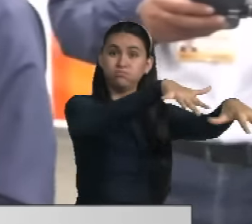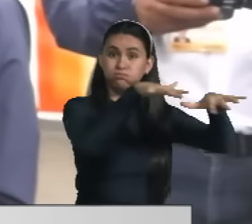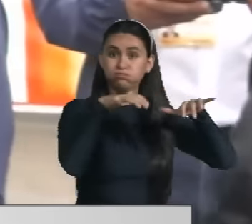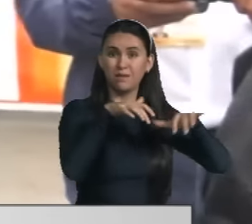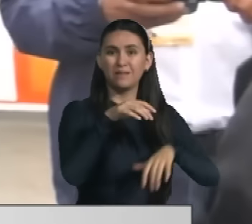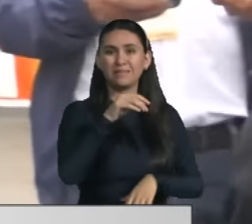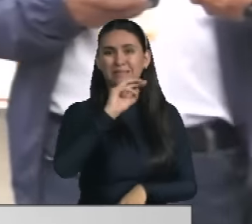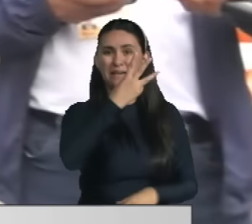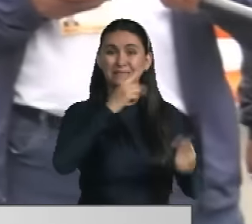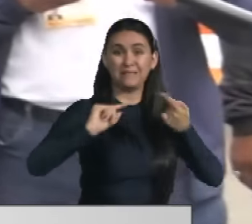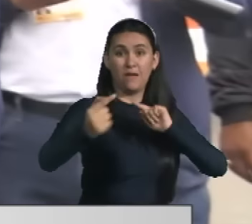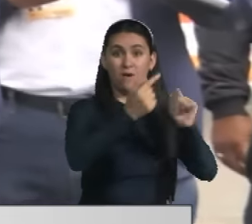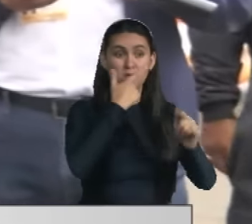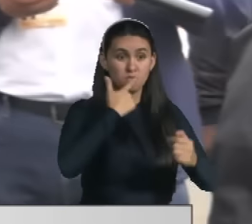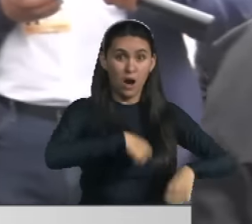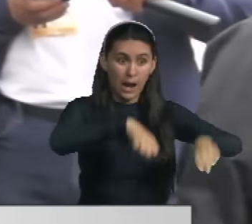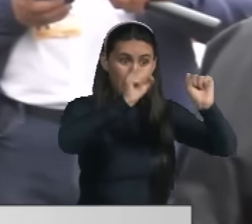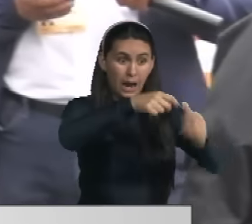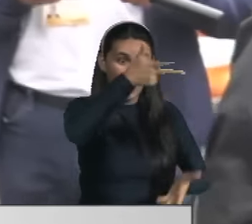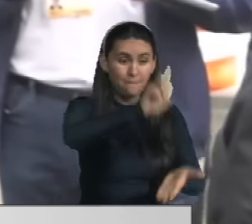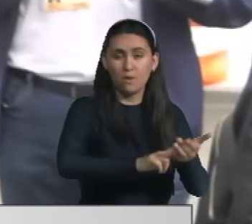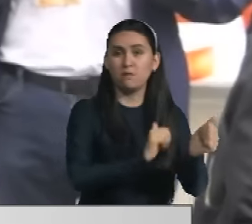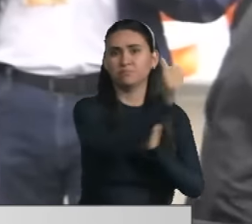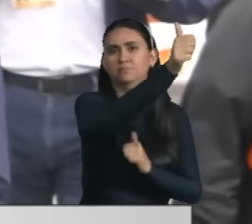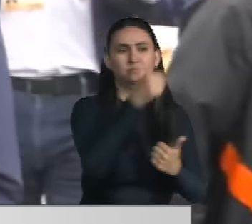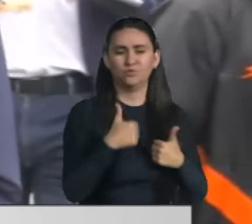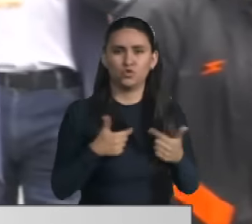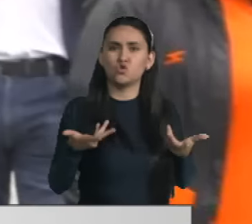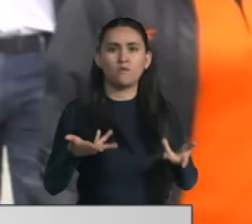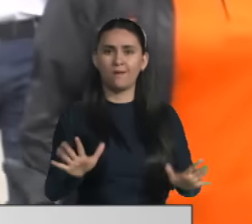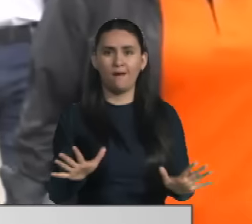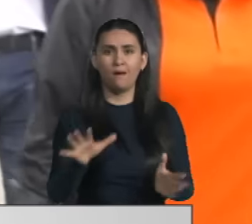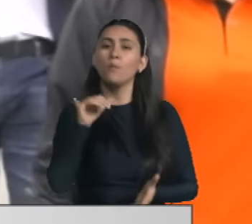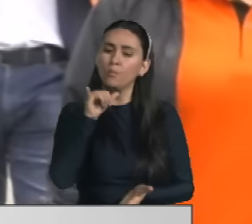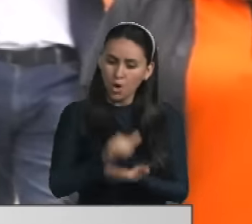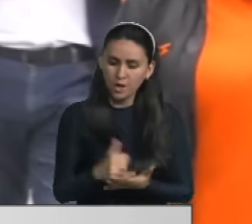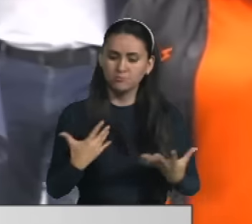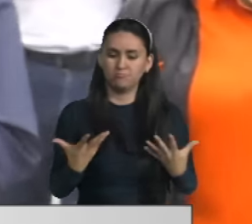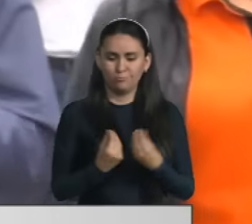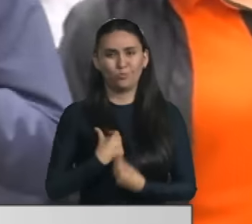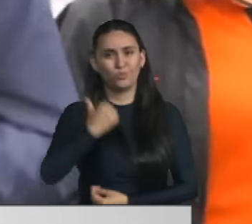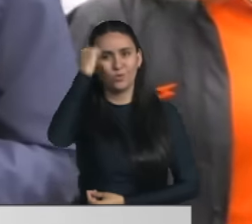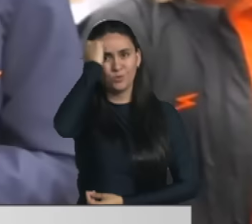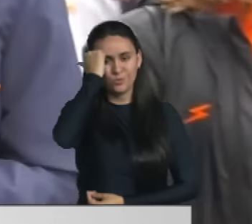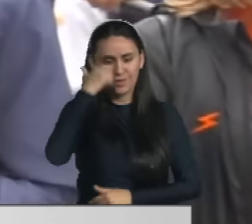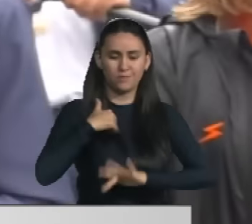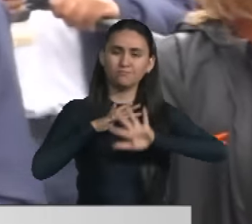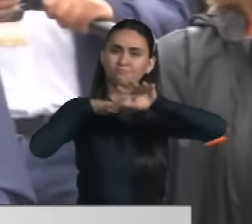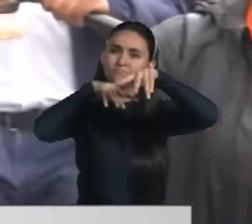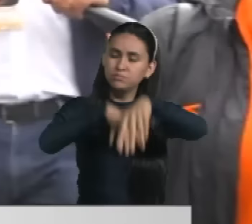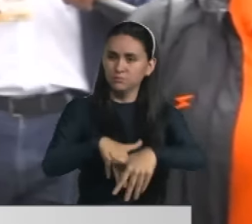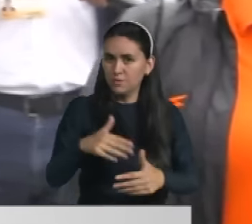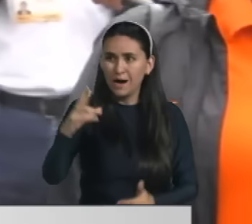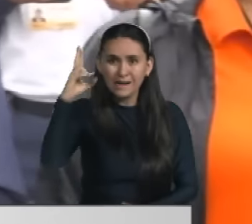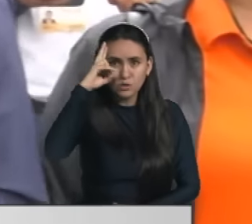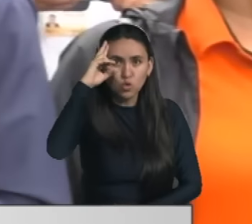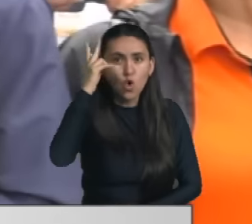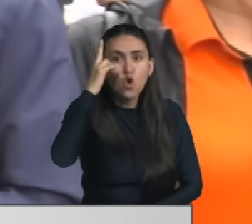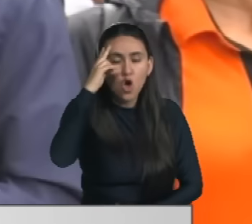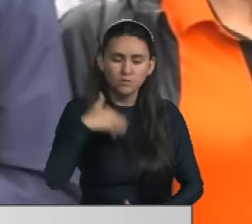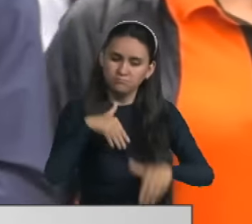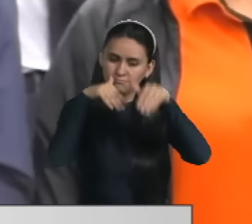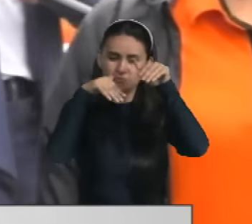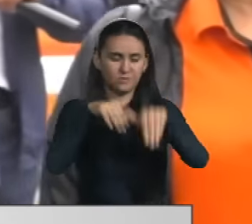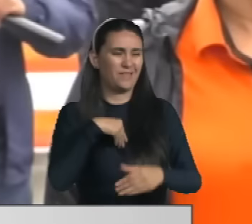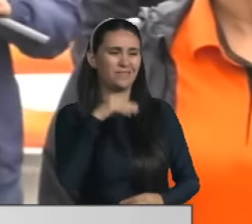aprueba esa enmienda. Por ello los maestros y maestras no tenemos, y aquí con toda la razón, es que vamos a hundir